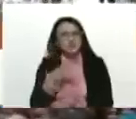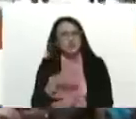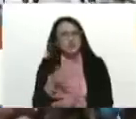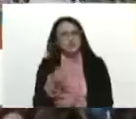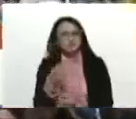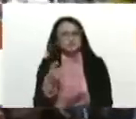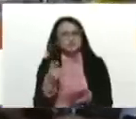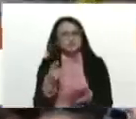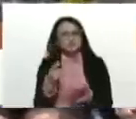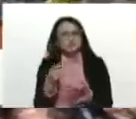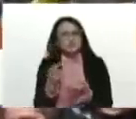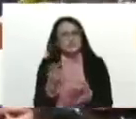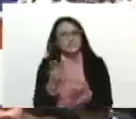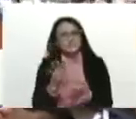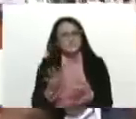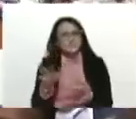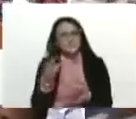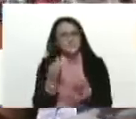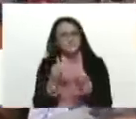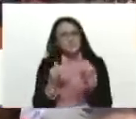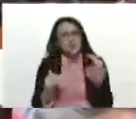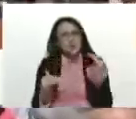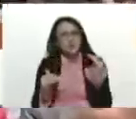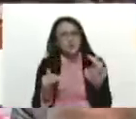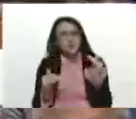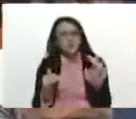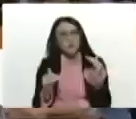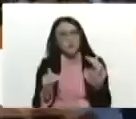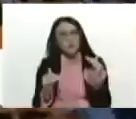para el continente más desigual